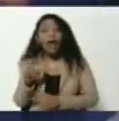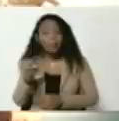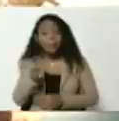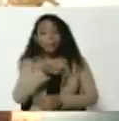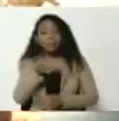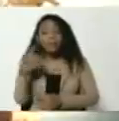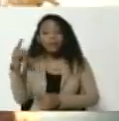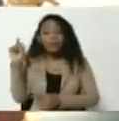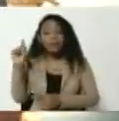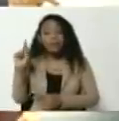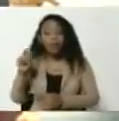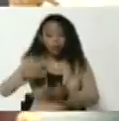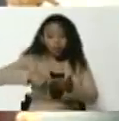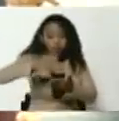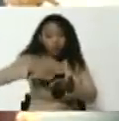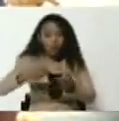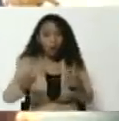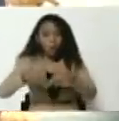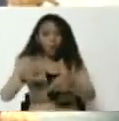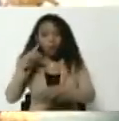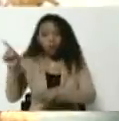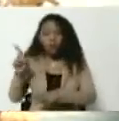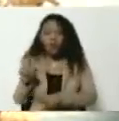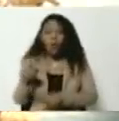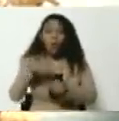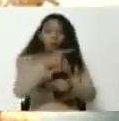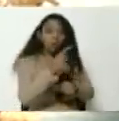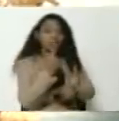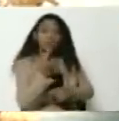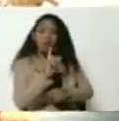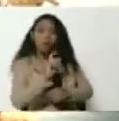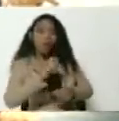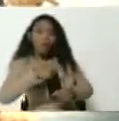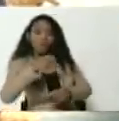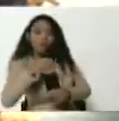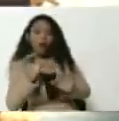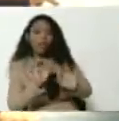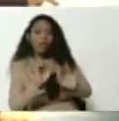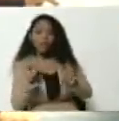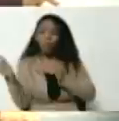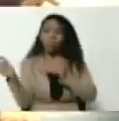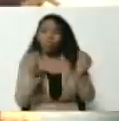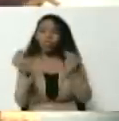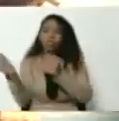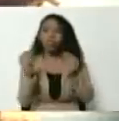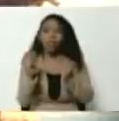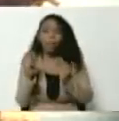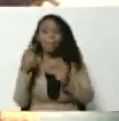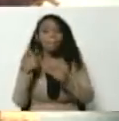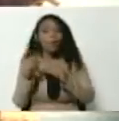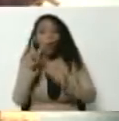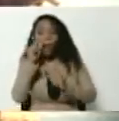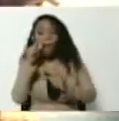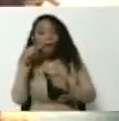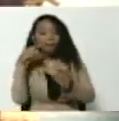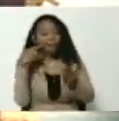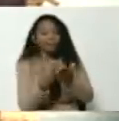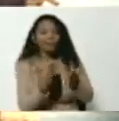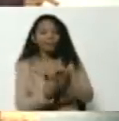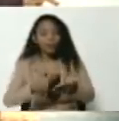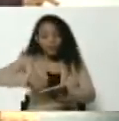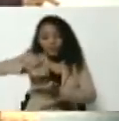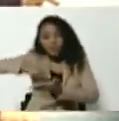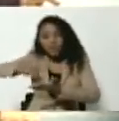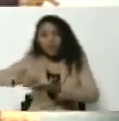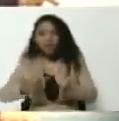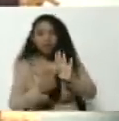contrato. Troconis, por otra parte, dice que no se firmó nada, pero Villamayor mostró el contrato, firmado a mediados de